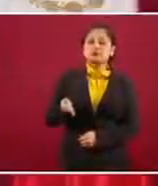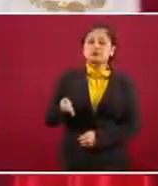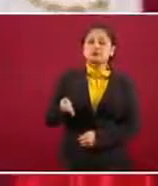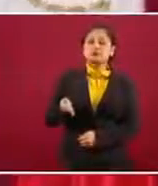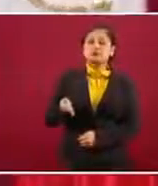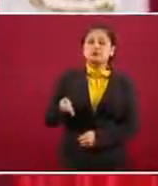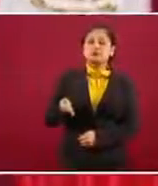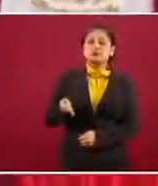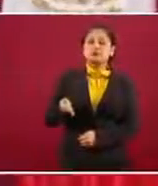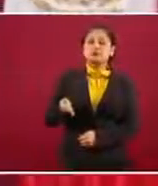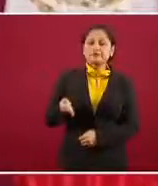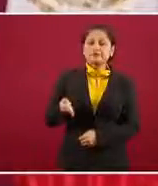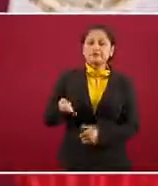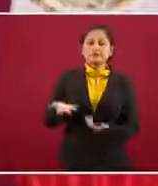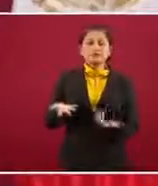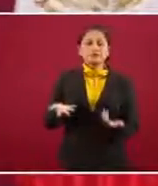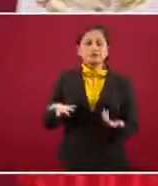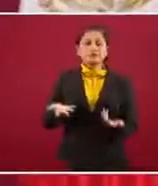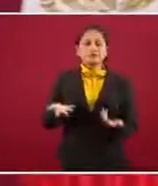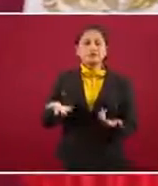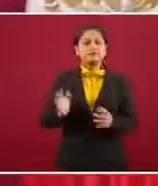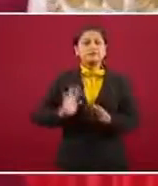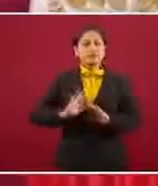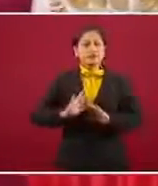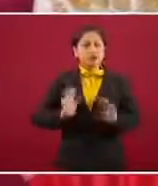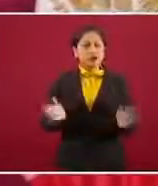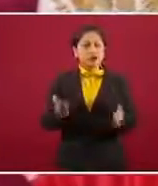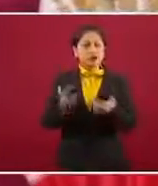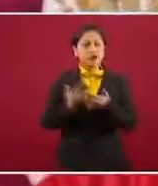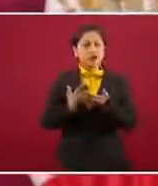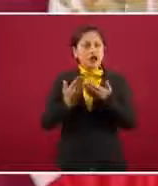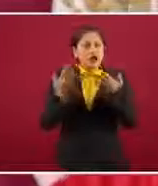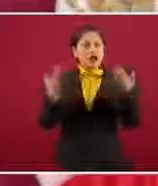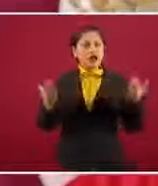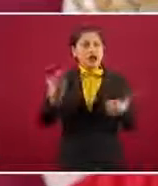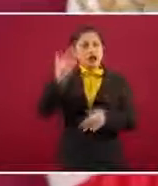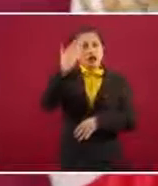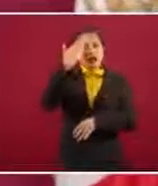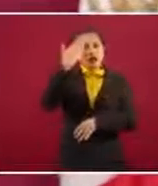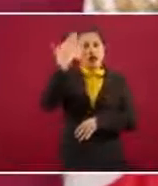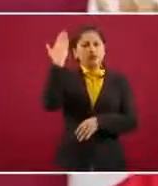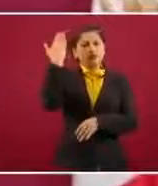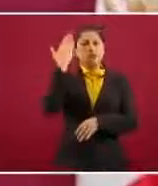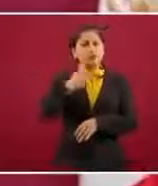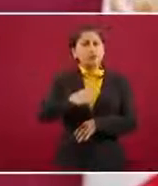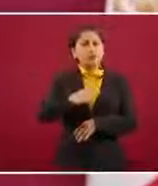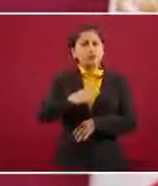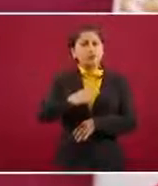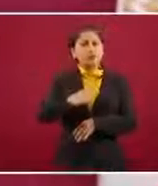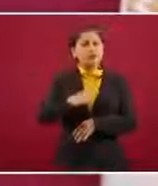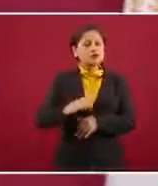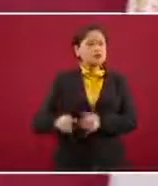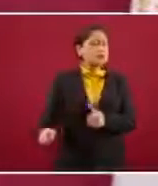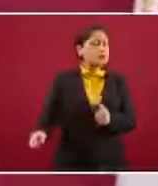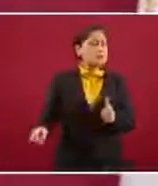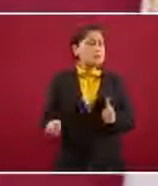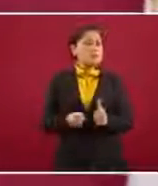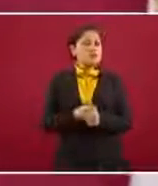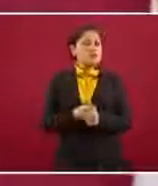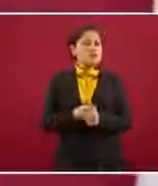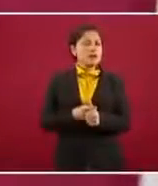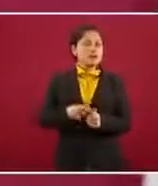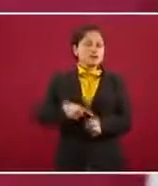que se debe dar trato preferencial a los más necesitados,